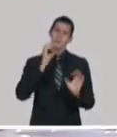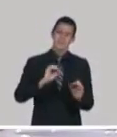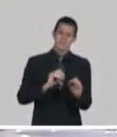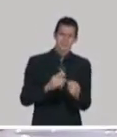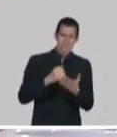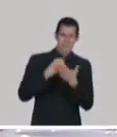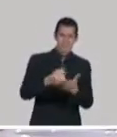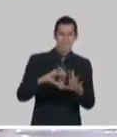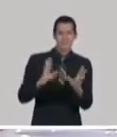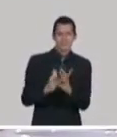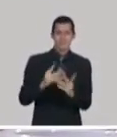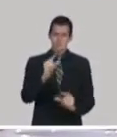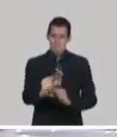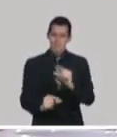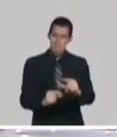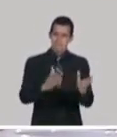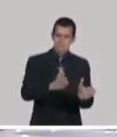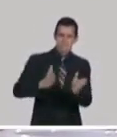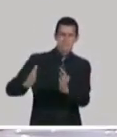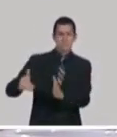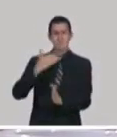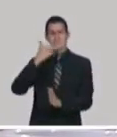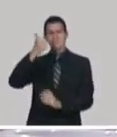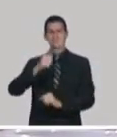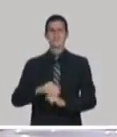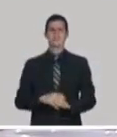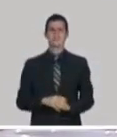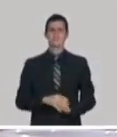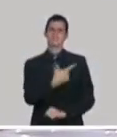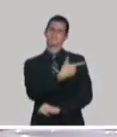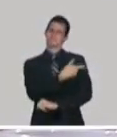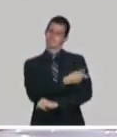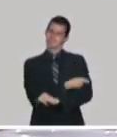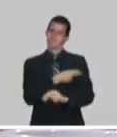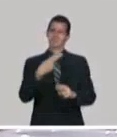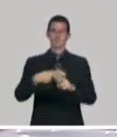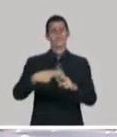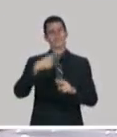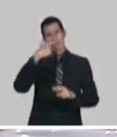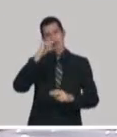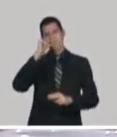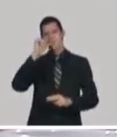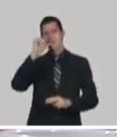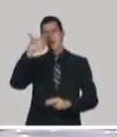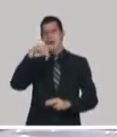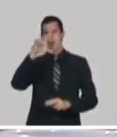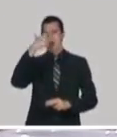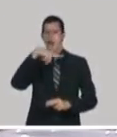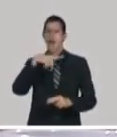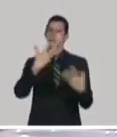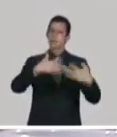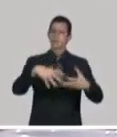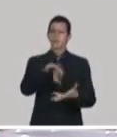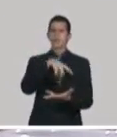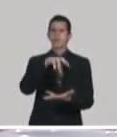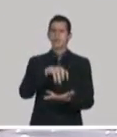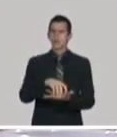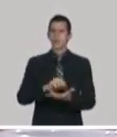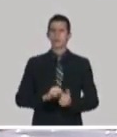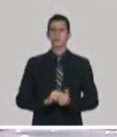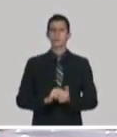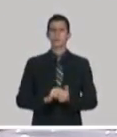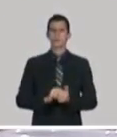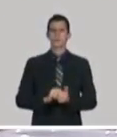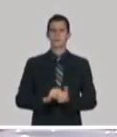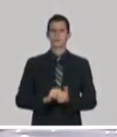magdala es una vacuna recombinante como ya se sabe se produce en el centro de ingeniería genética y biotecnología y